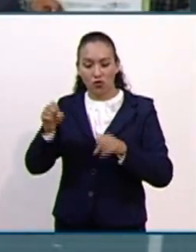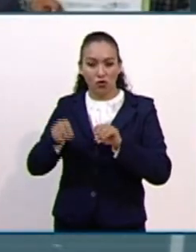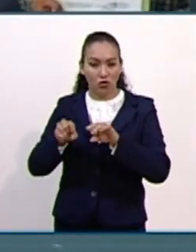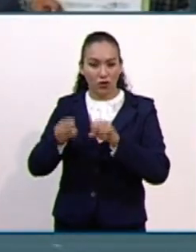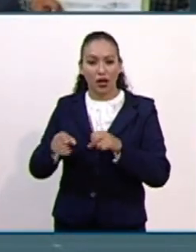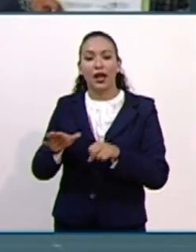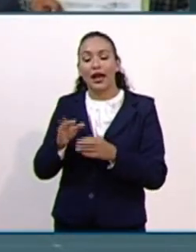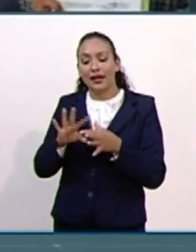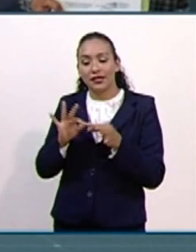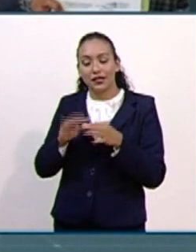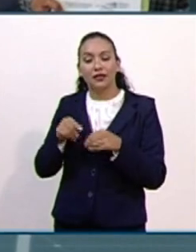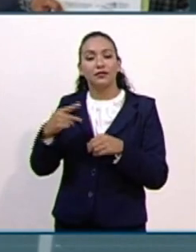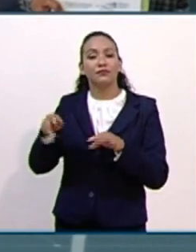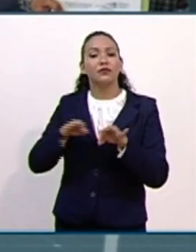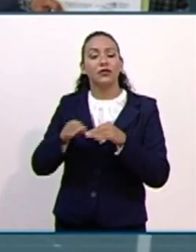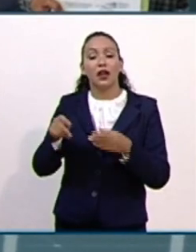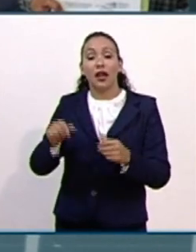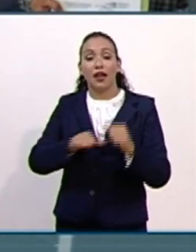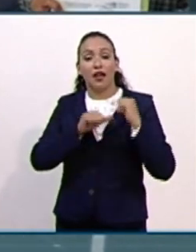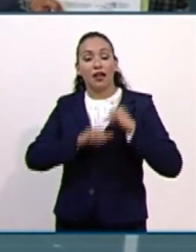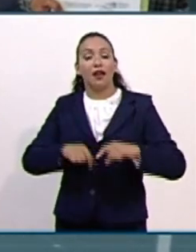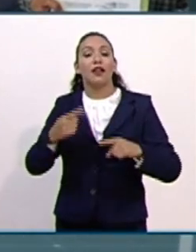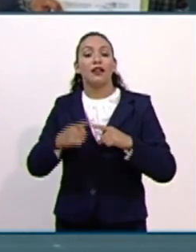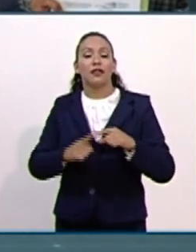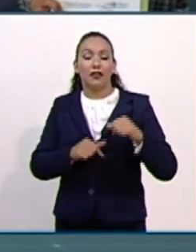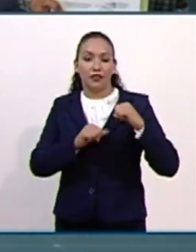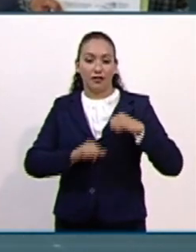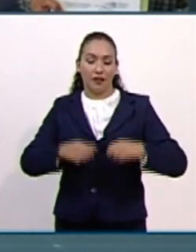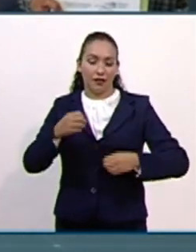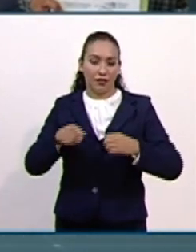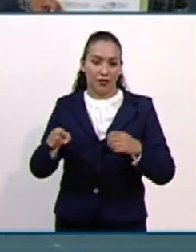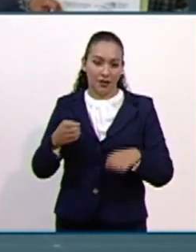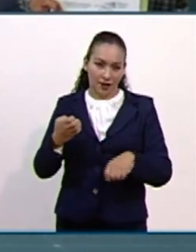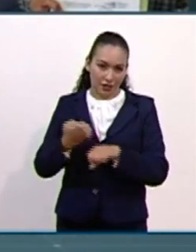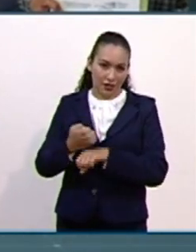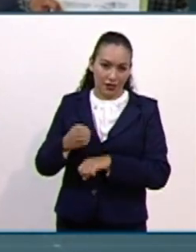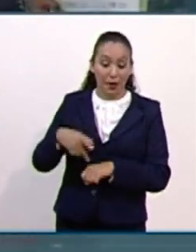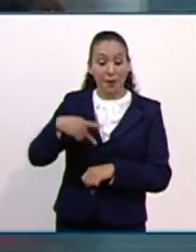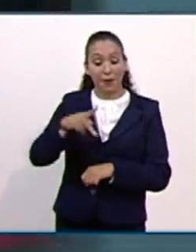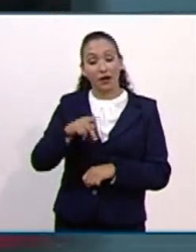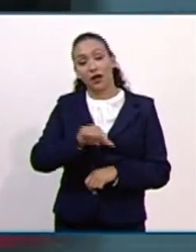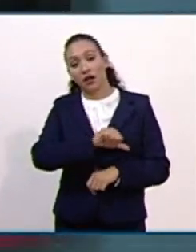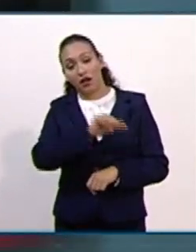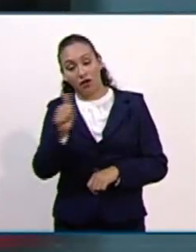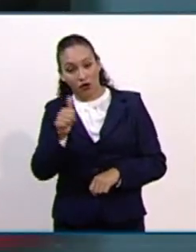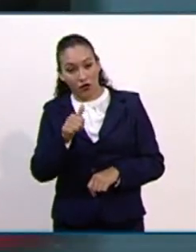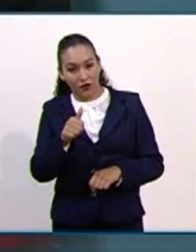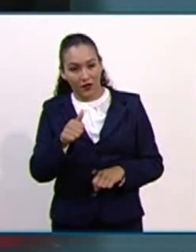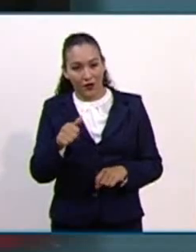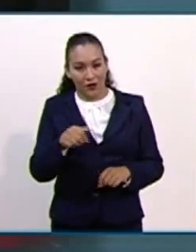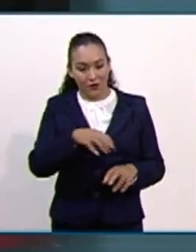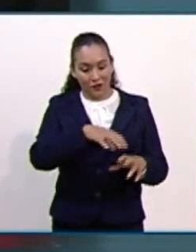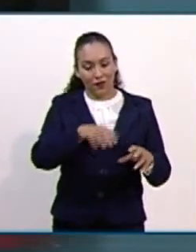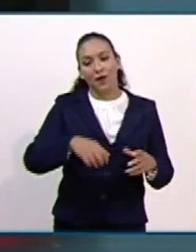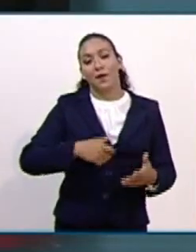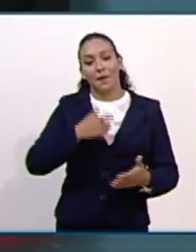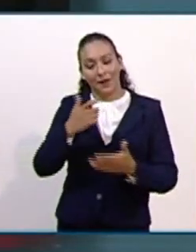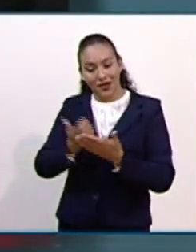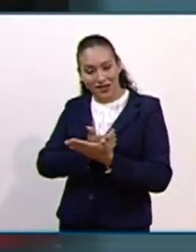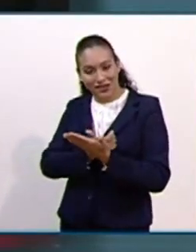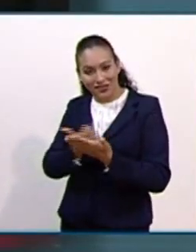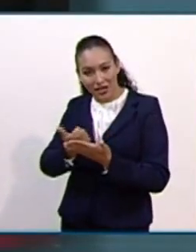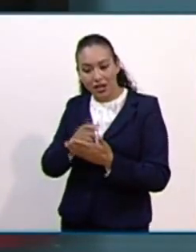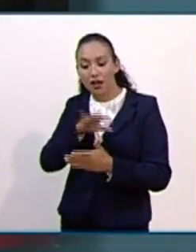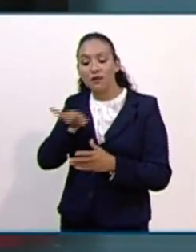función jurisdiccional estará a cargo del Poder Judicial Estatal, mientras que los ayuntamientos cubrirán los salarios y garantizarán